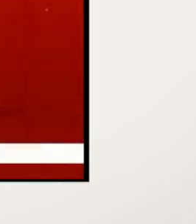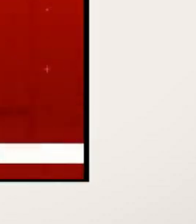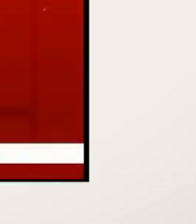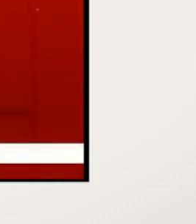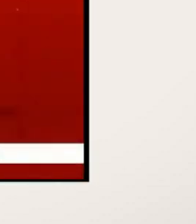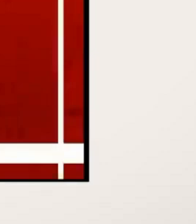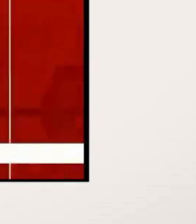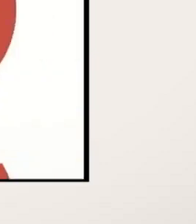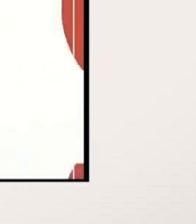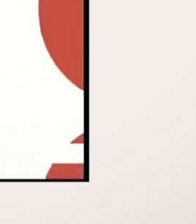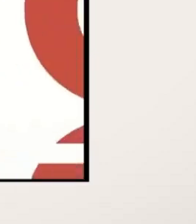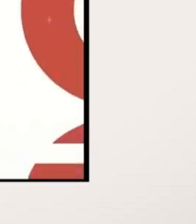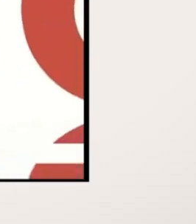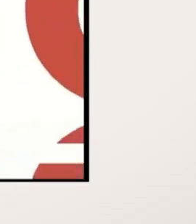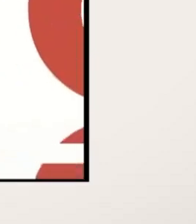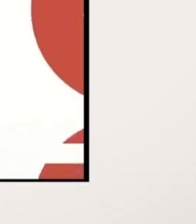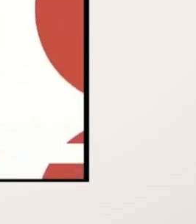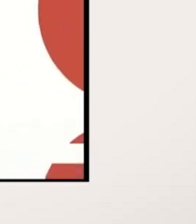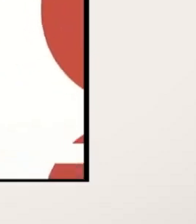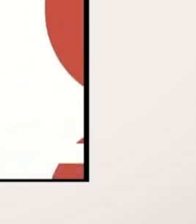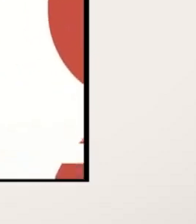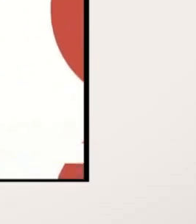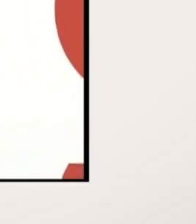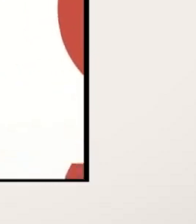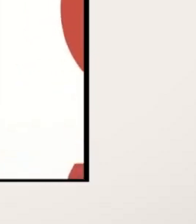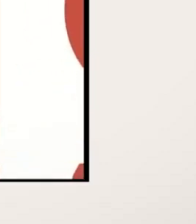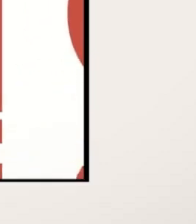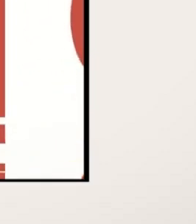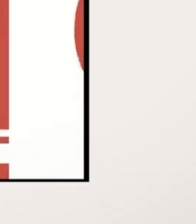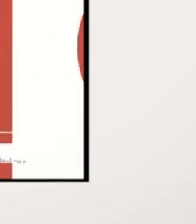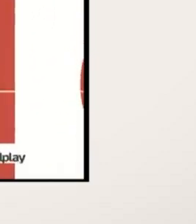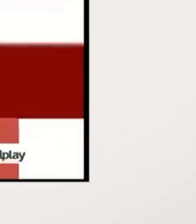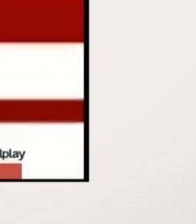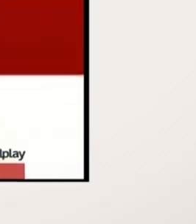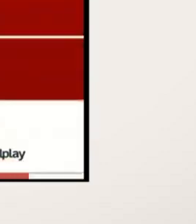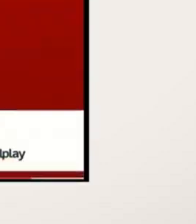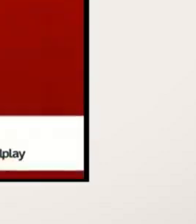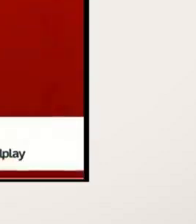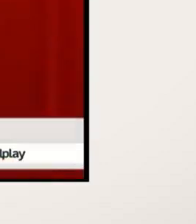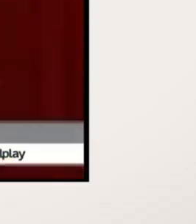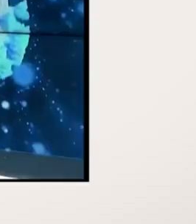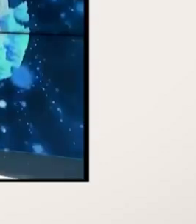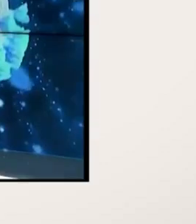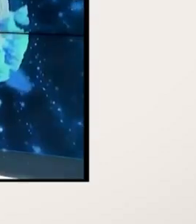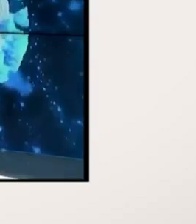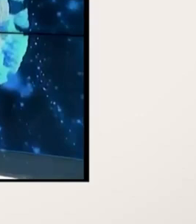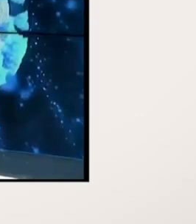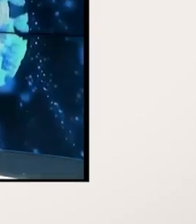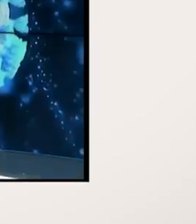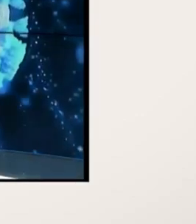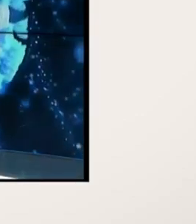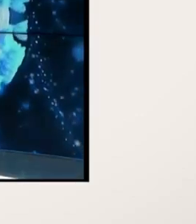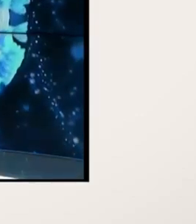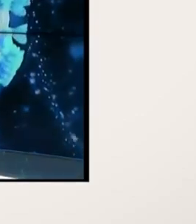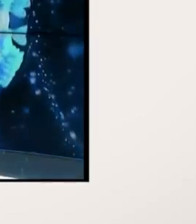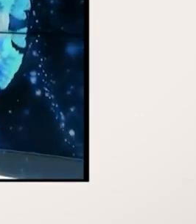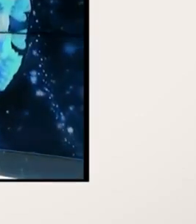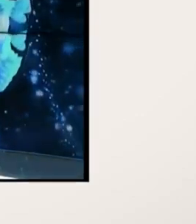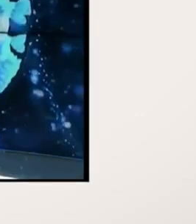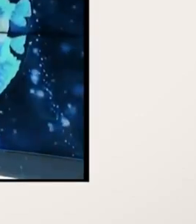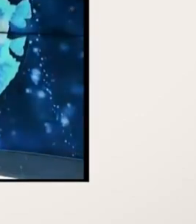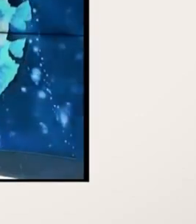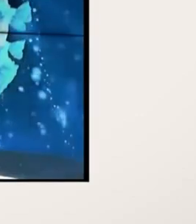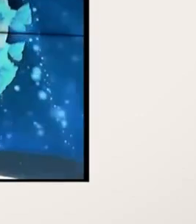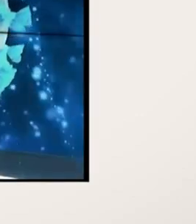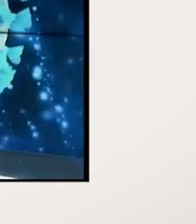empezando el periodo invernal y el número de casos no deja de crecer. El incremento pues ya se está reflejando también en